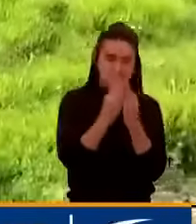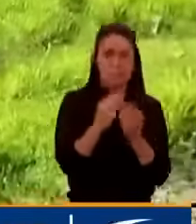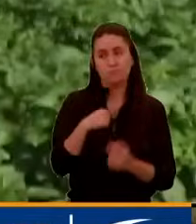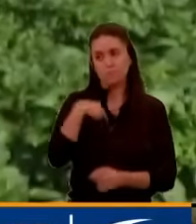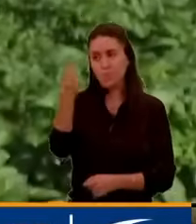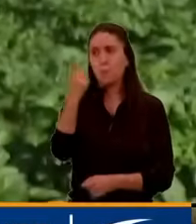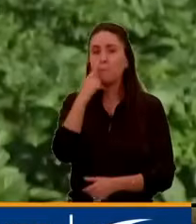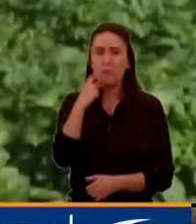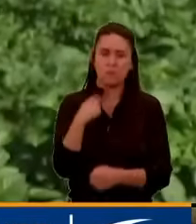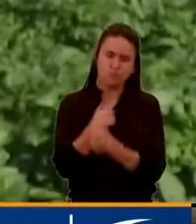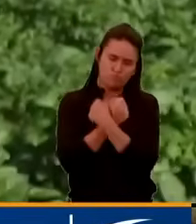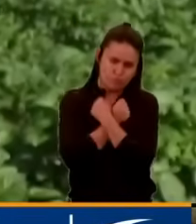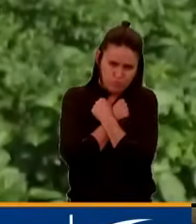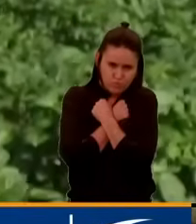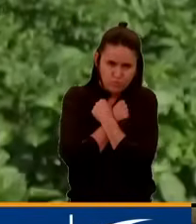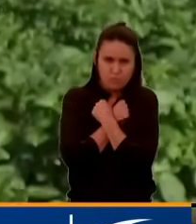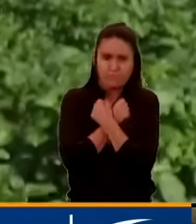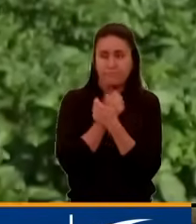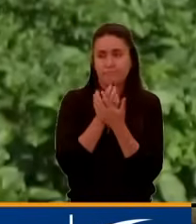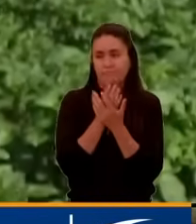que sea así,